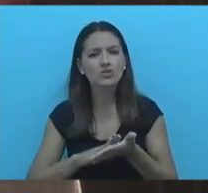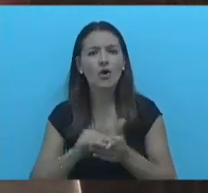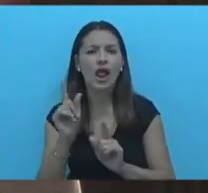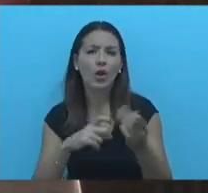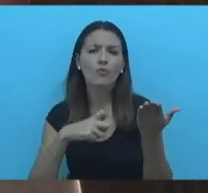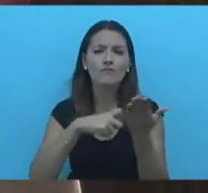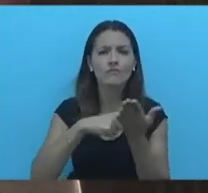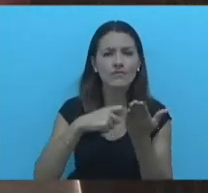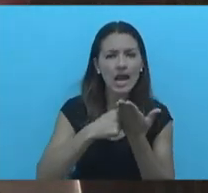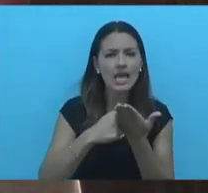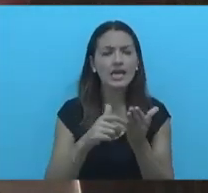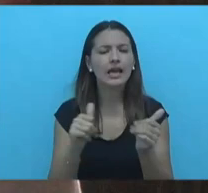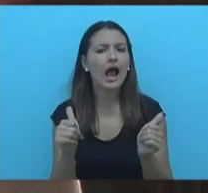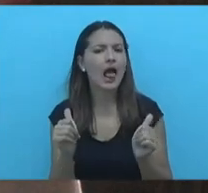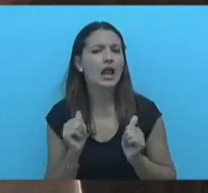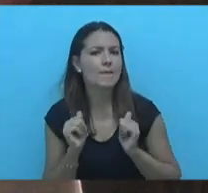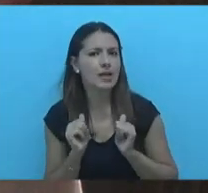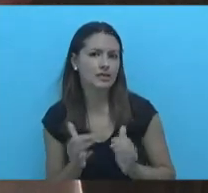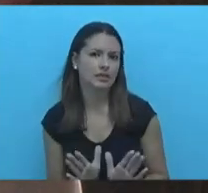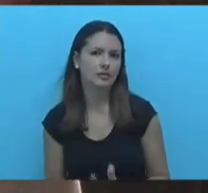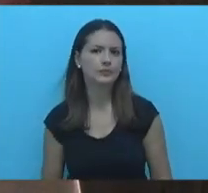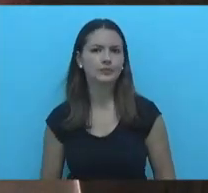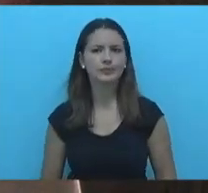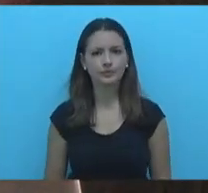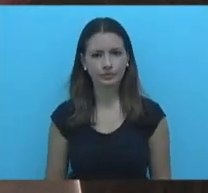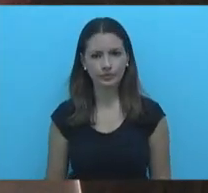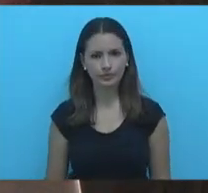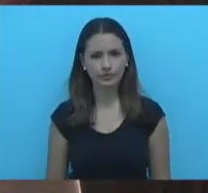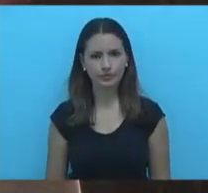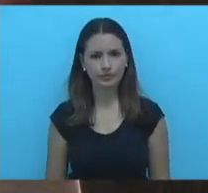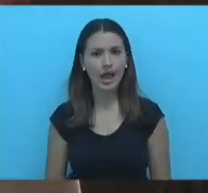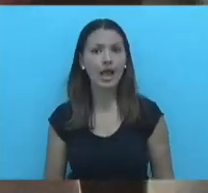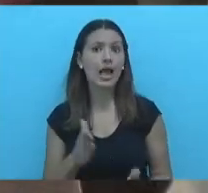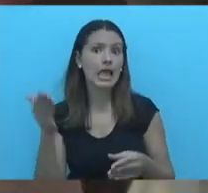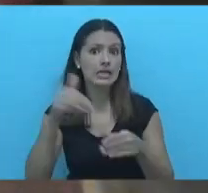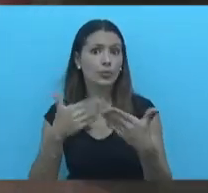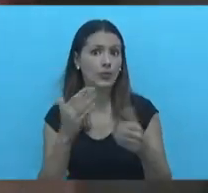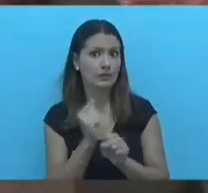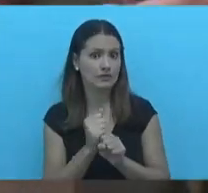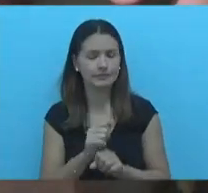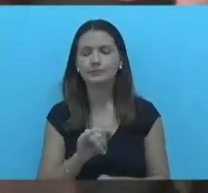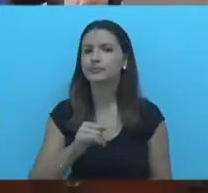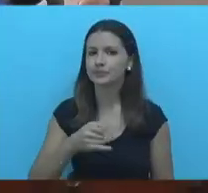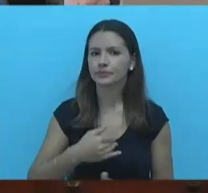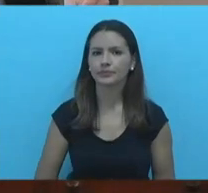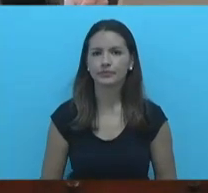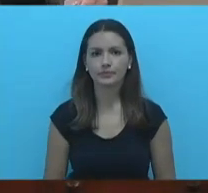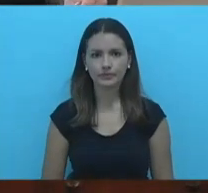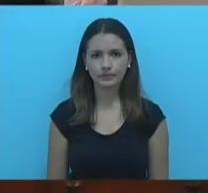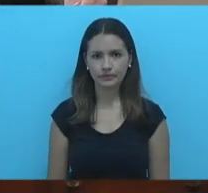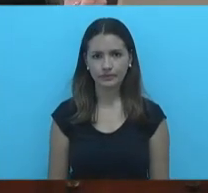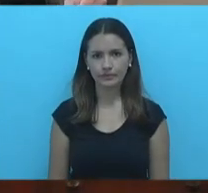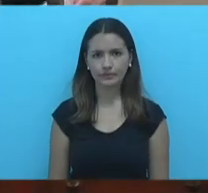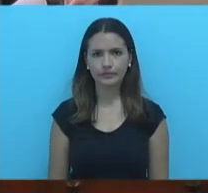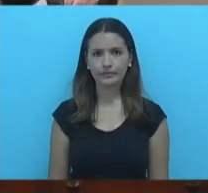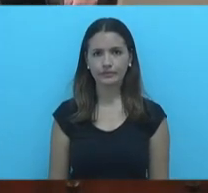de los 30 días. Bien. Ingreso y tabla. Y tabla, sí. Se reserva secretaría, entonces. Diputada Chialo, tiene